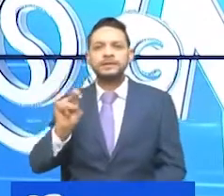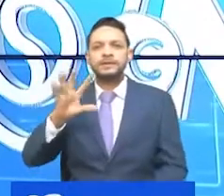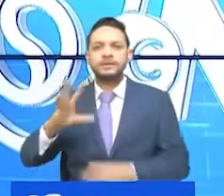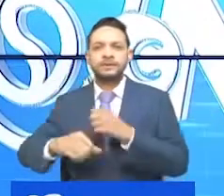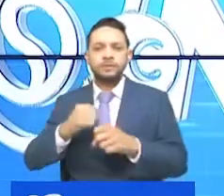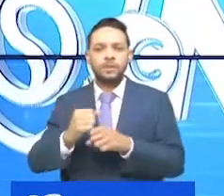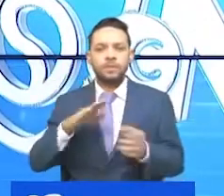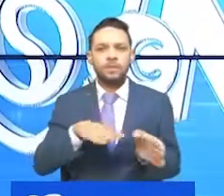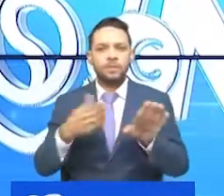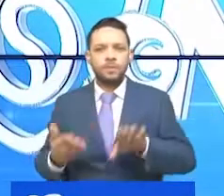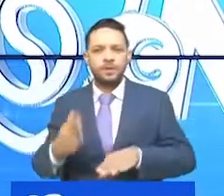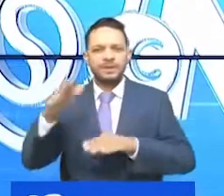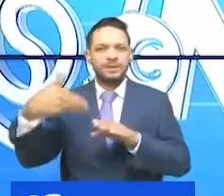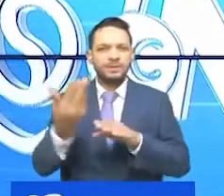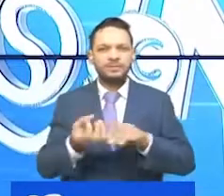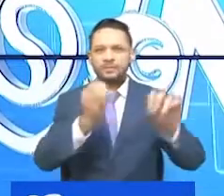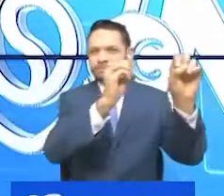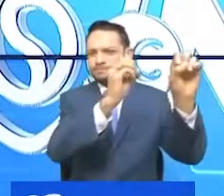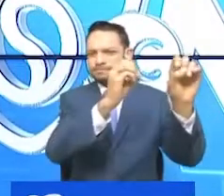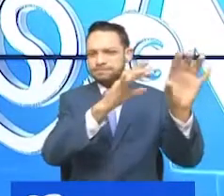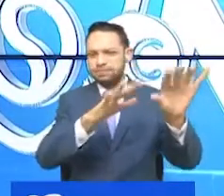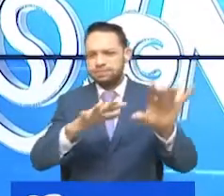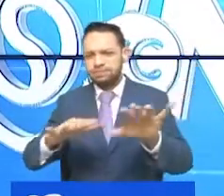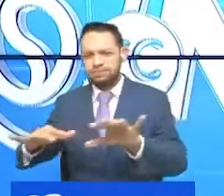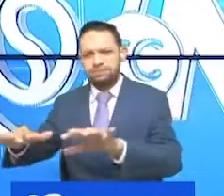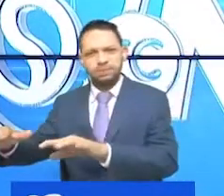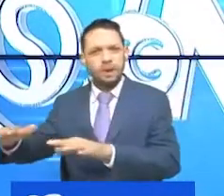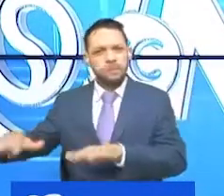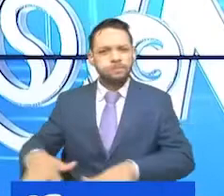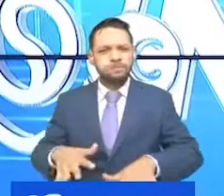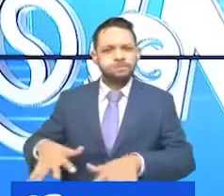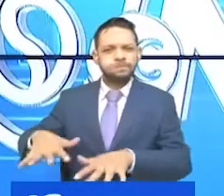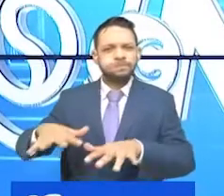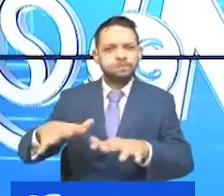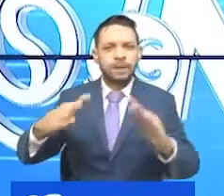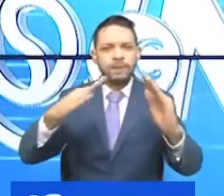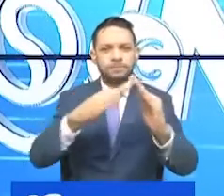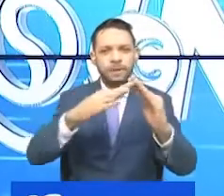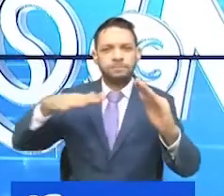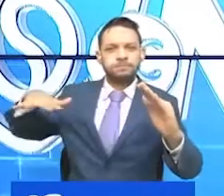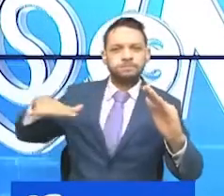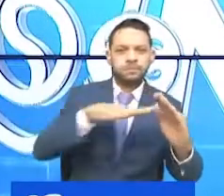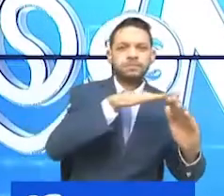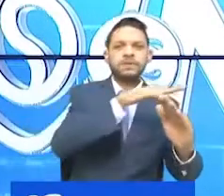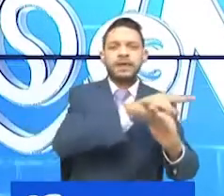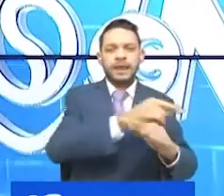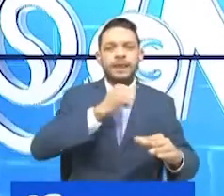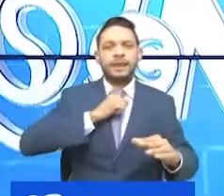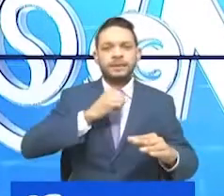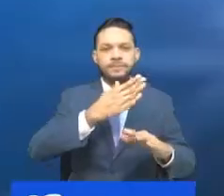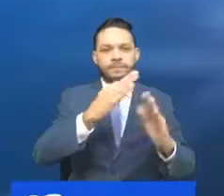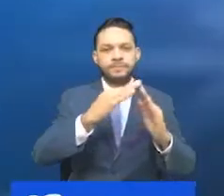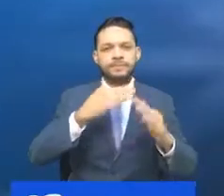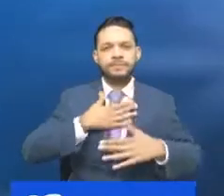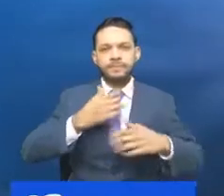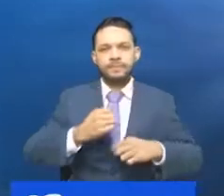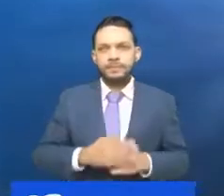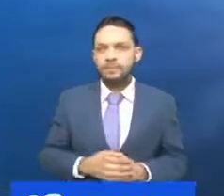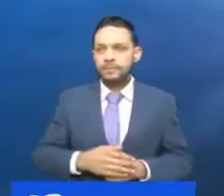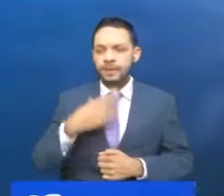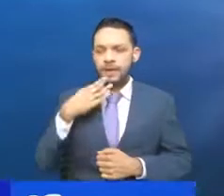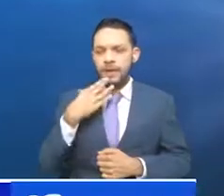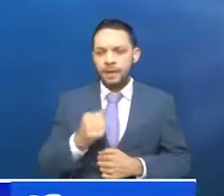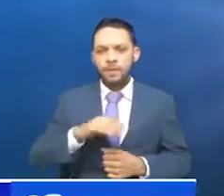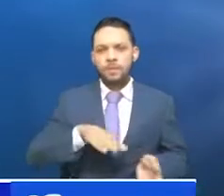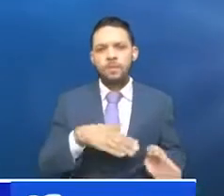vida luego de que un deslizamiento de tierra provocara una avalancha que la dejó sepultada en el patio de su casa. La nueva víctima